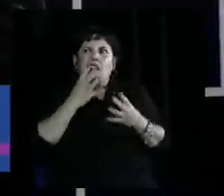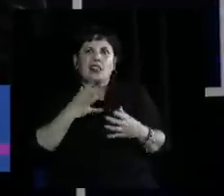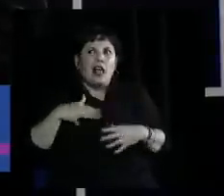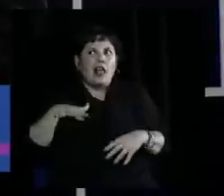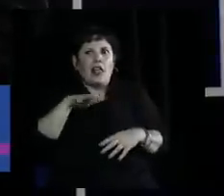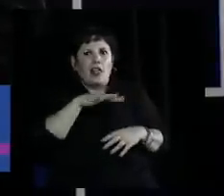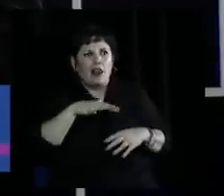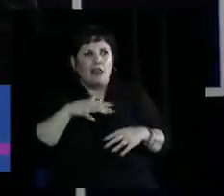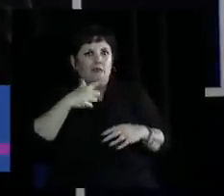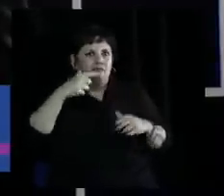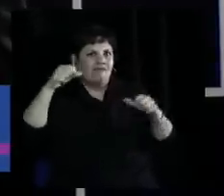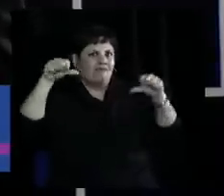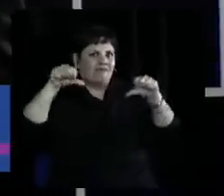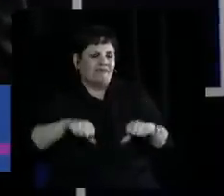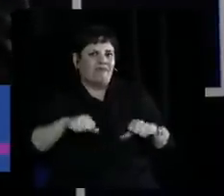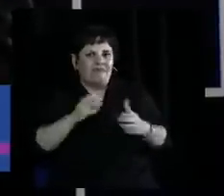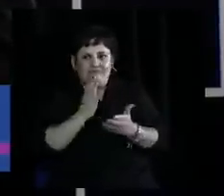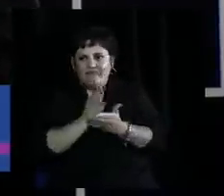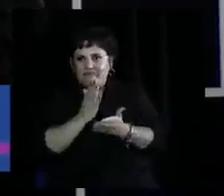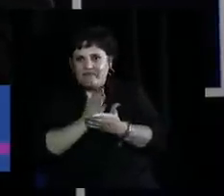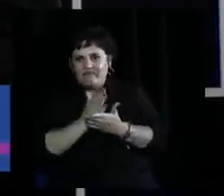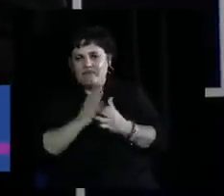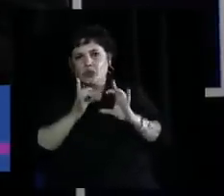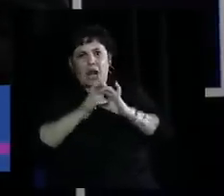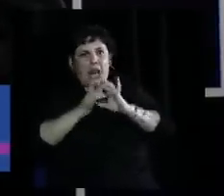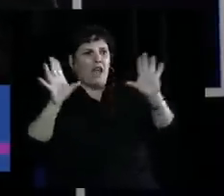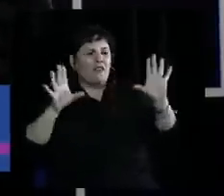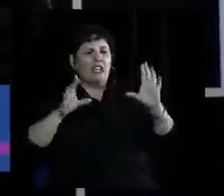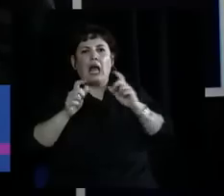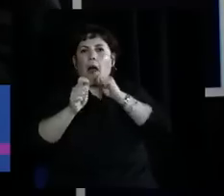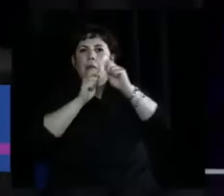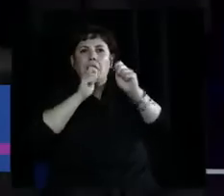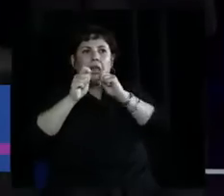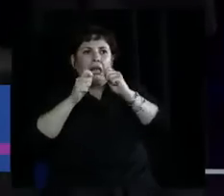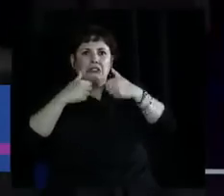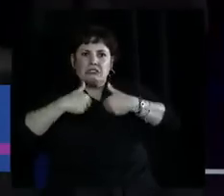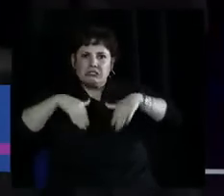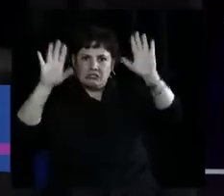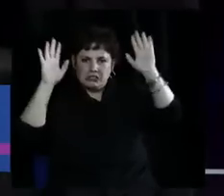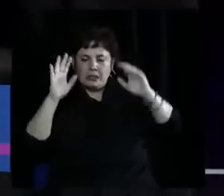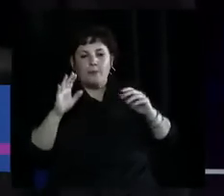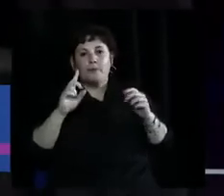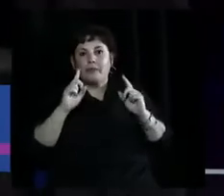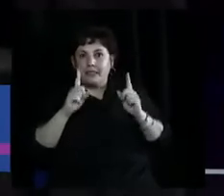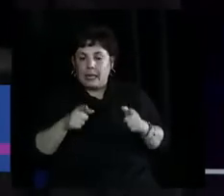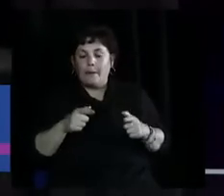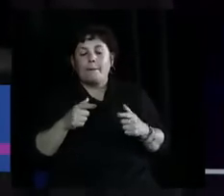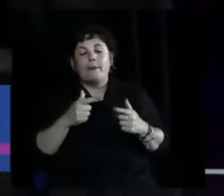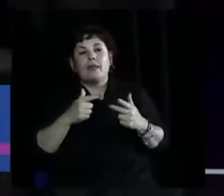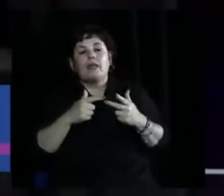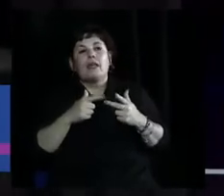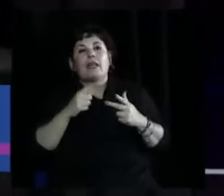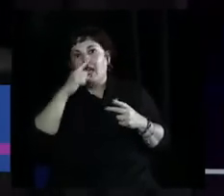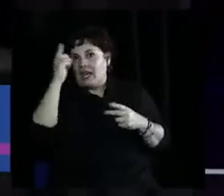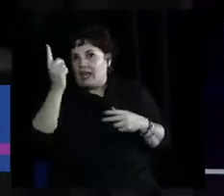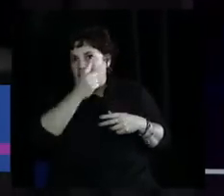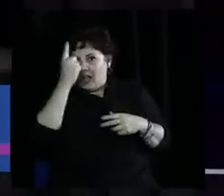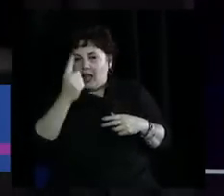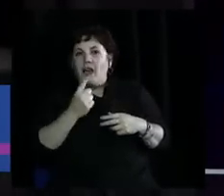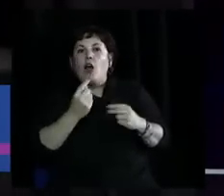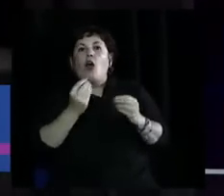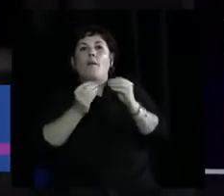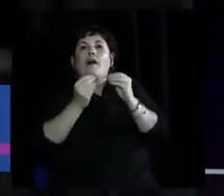y que afectan el derecho y la libertad de prensa. Más adelante en el programa, en el bloque internacional con